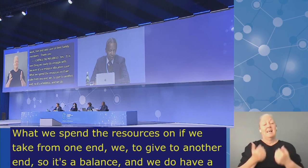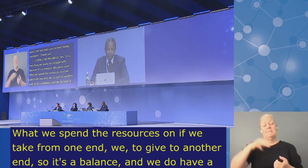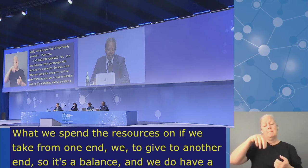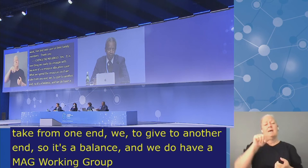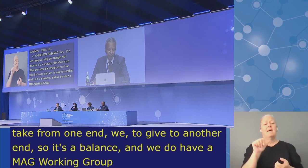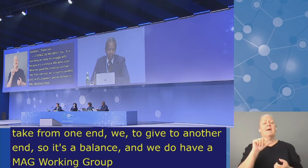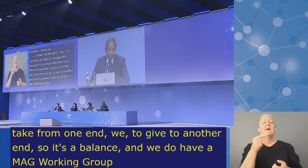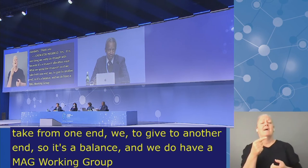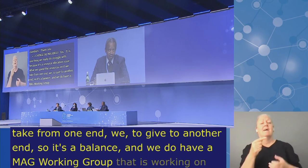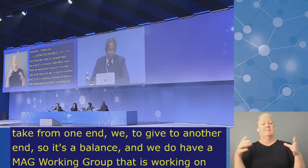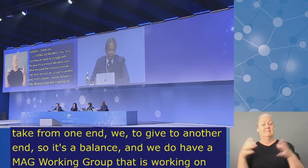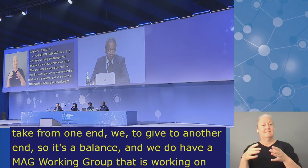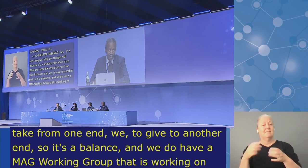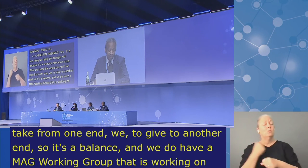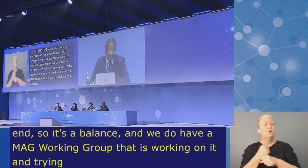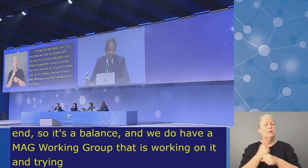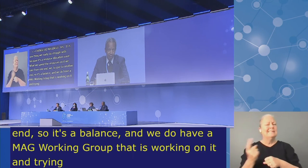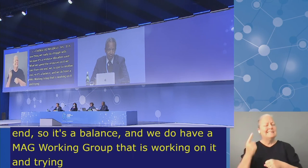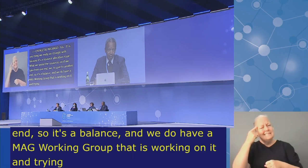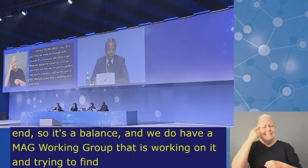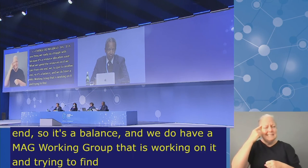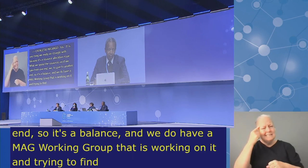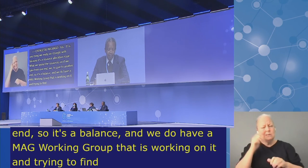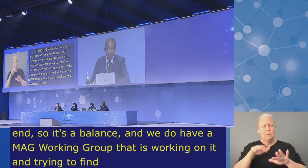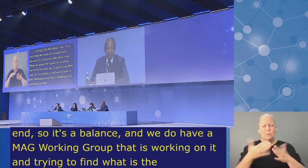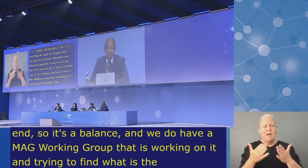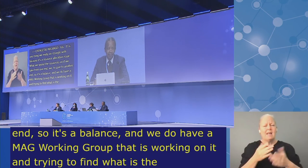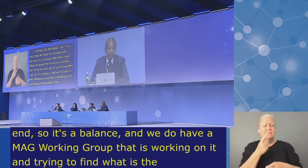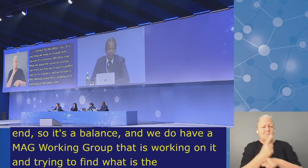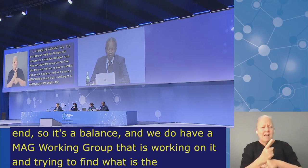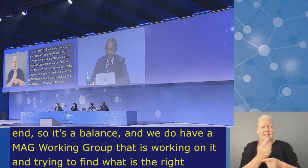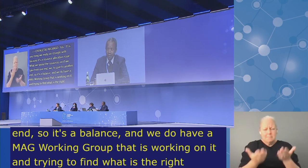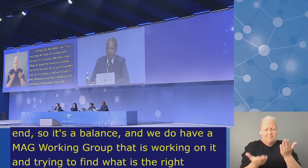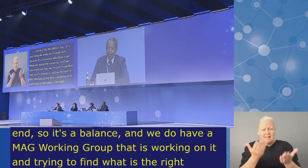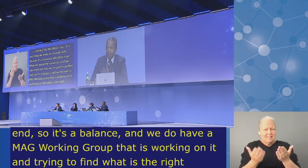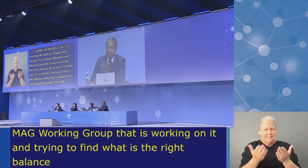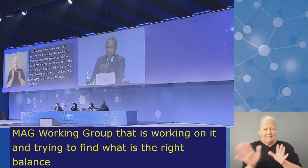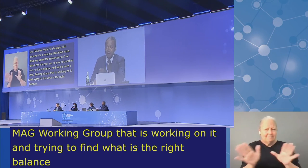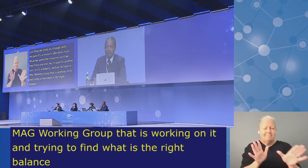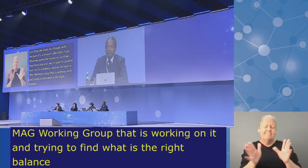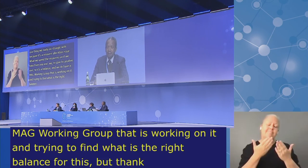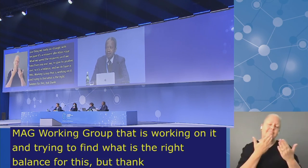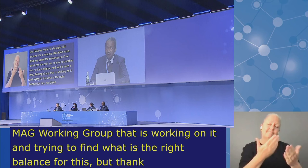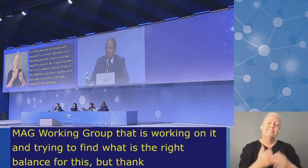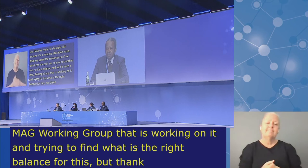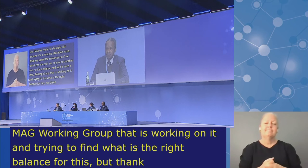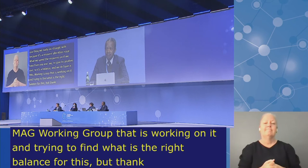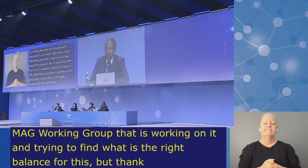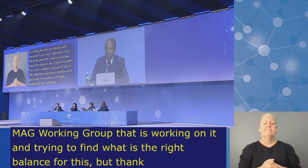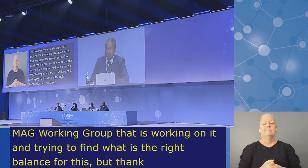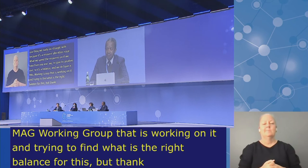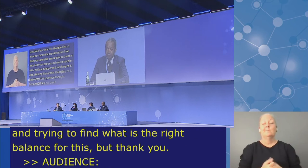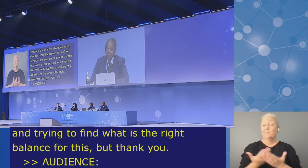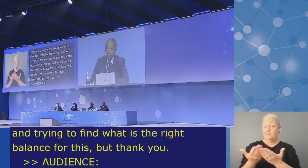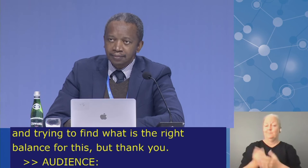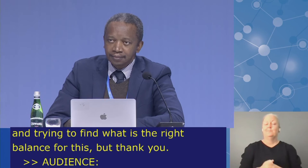Utilizamos estos recursos para garantizar un tipo de servicios, pues ya no habrá recursos para otros tipos